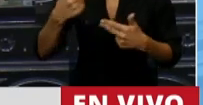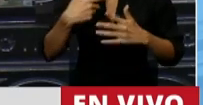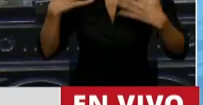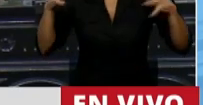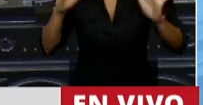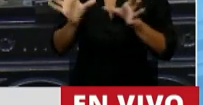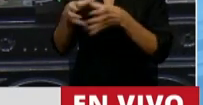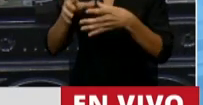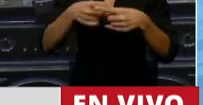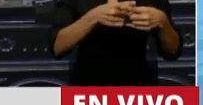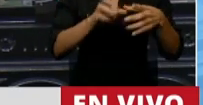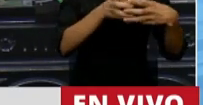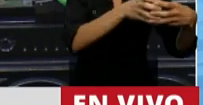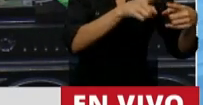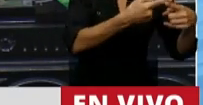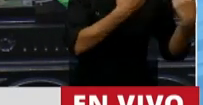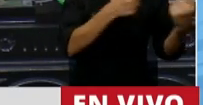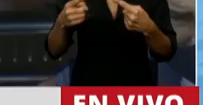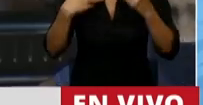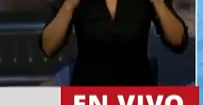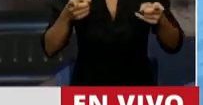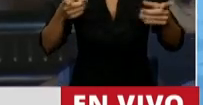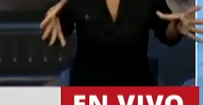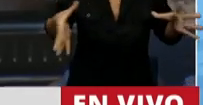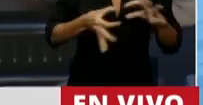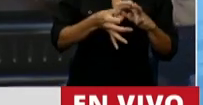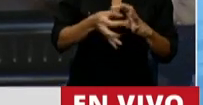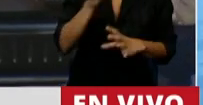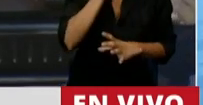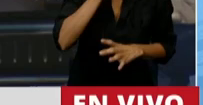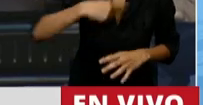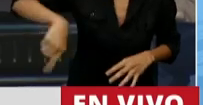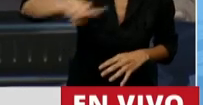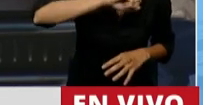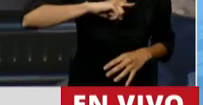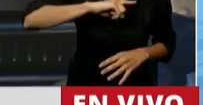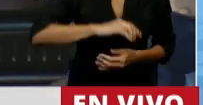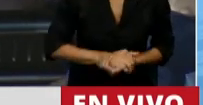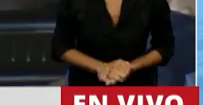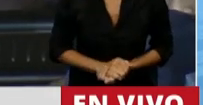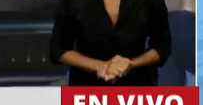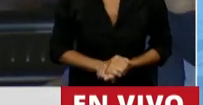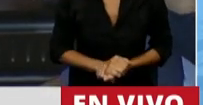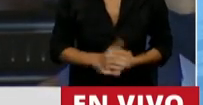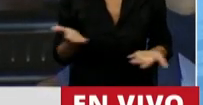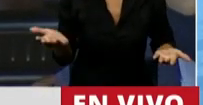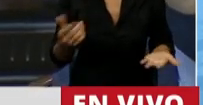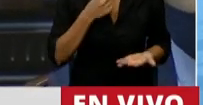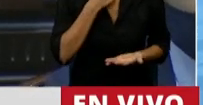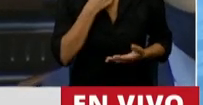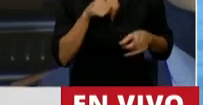partidos políticos. Y en esto quiero permitirme, como lo hizo mi compañero